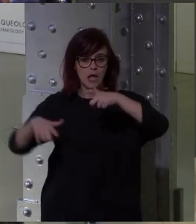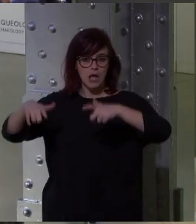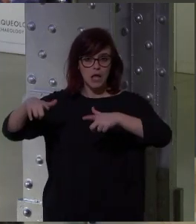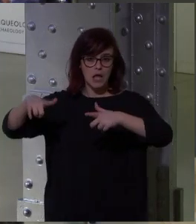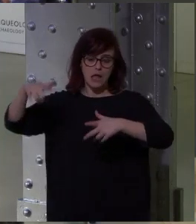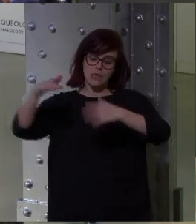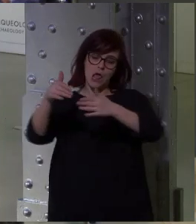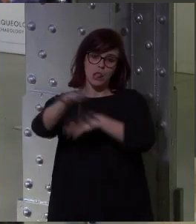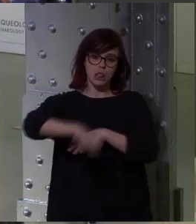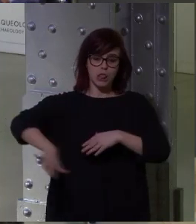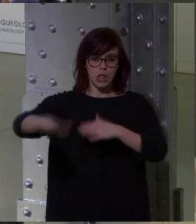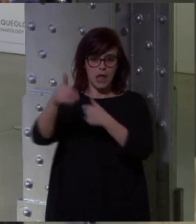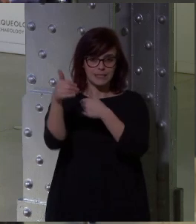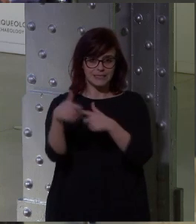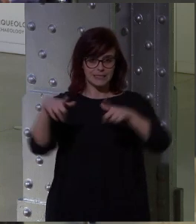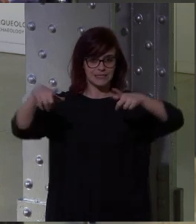cría de